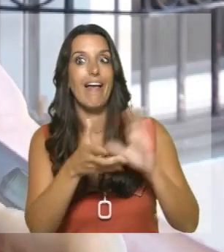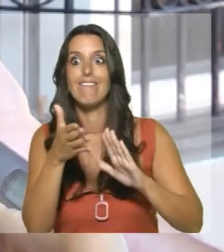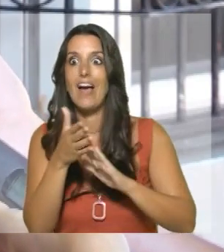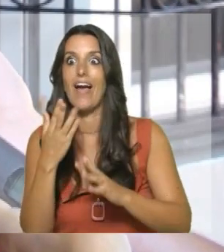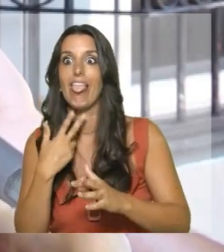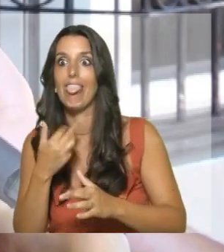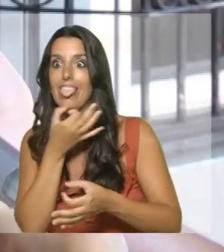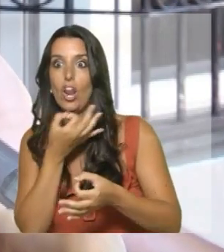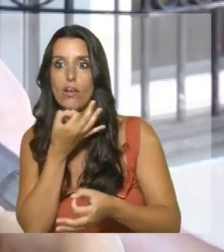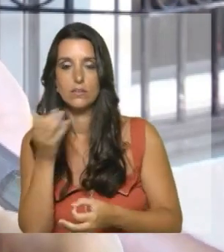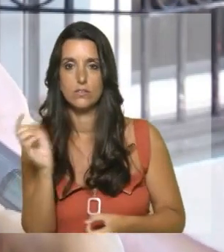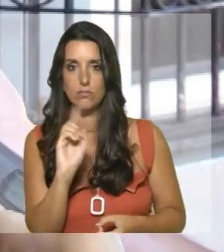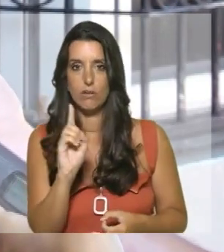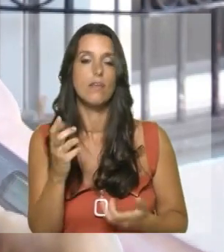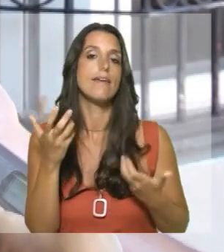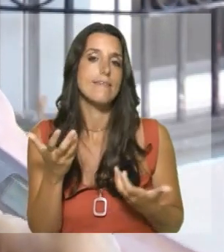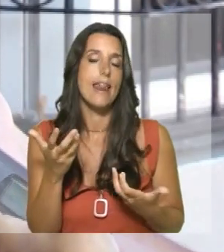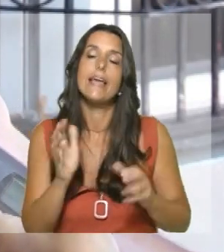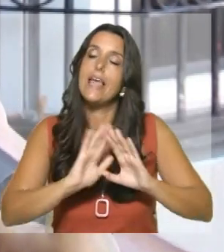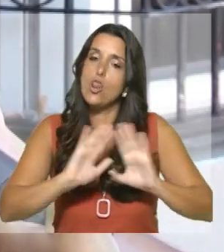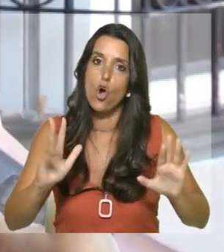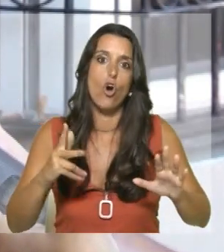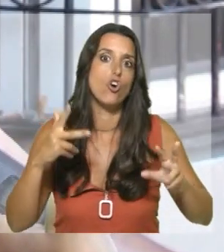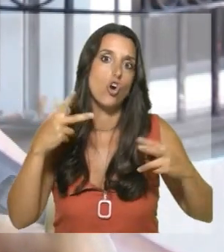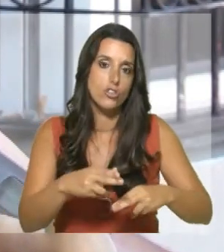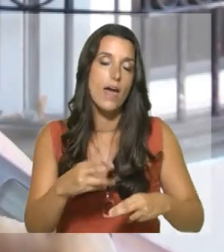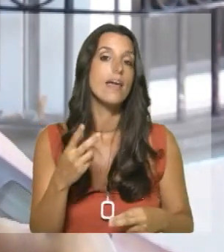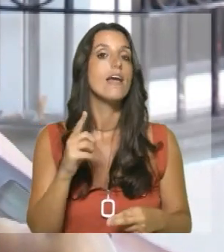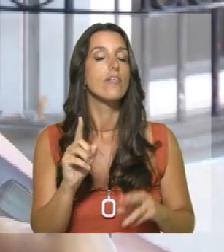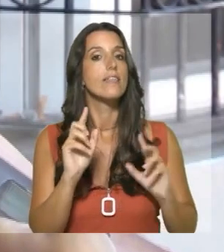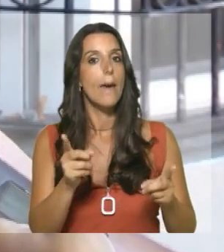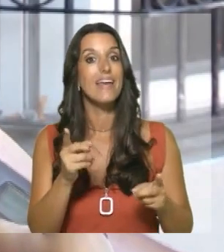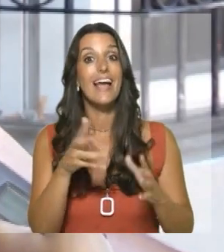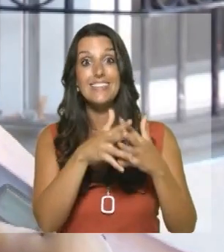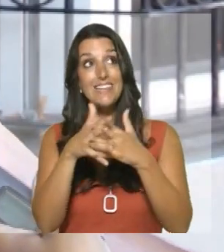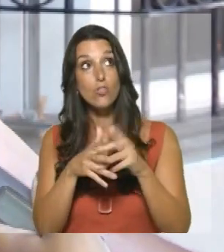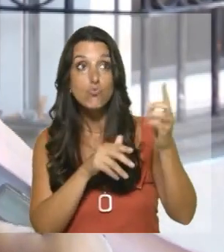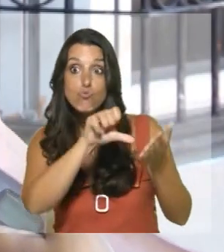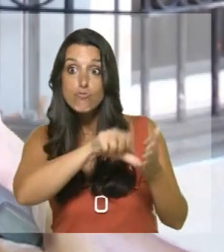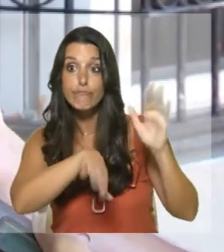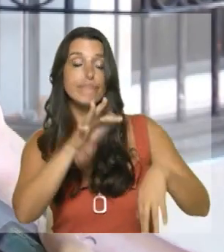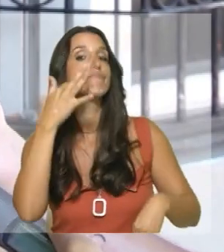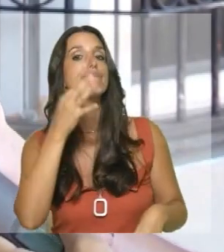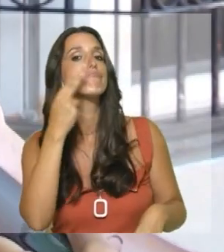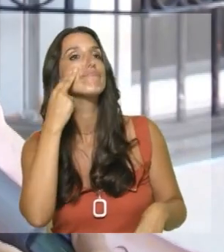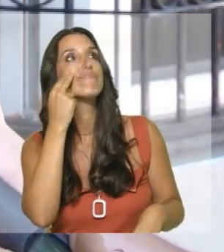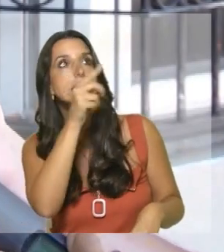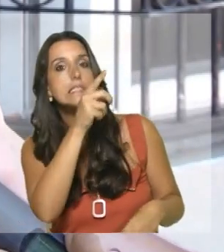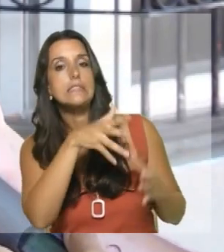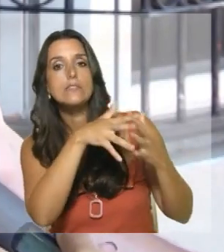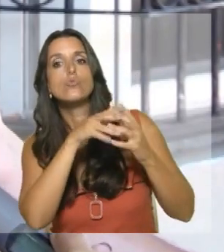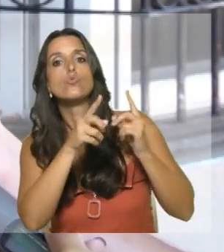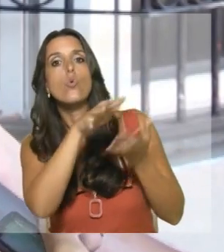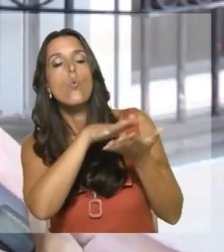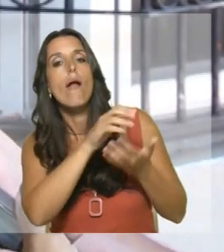Y vamos a tratar de que eso no pase así, que no sea así. De hecho, en Estados Unidos, que es donde está el verdadero problema, algunos lugares